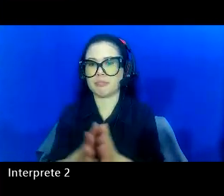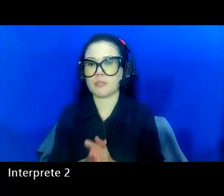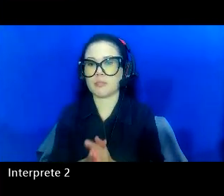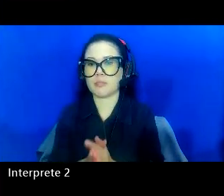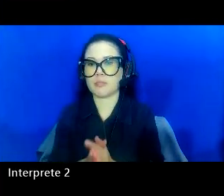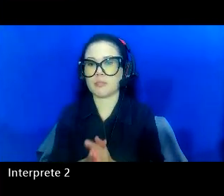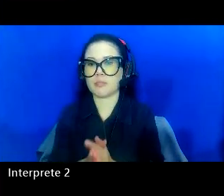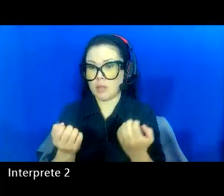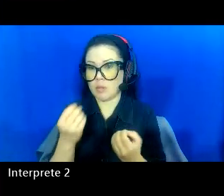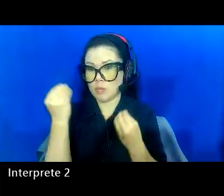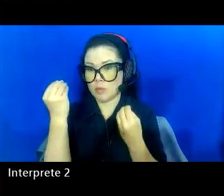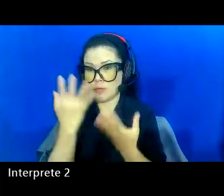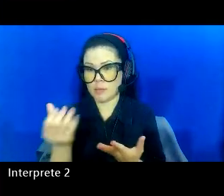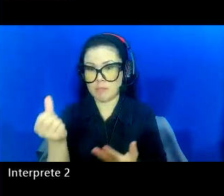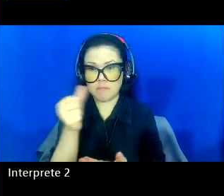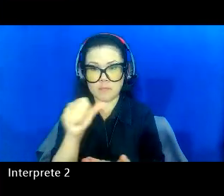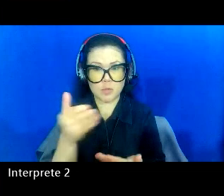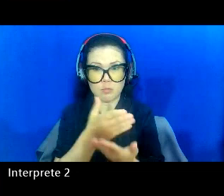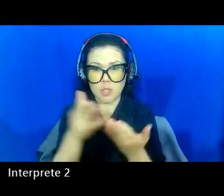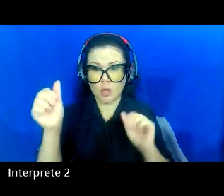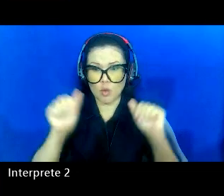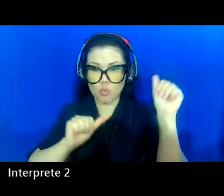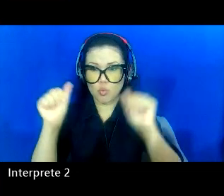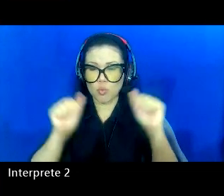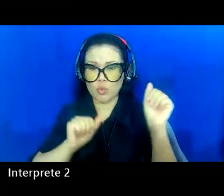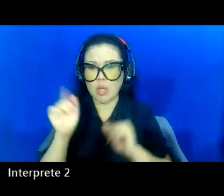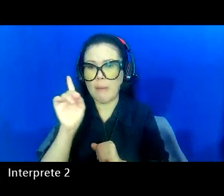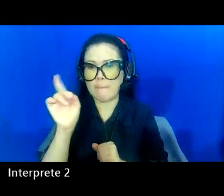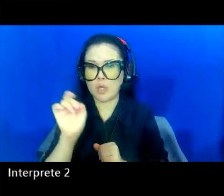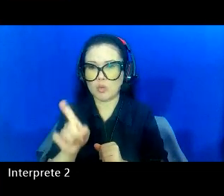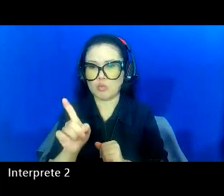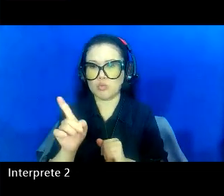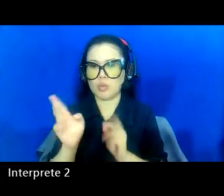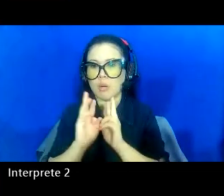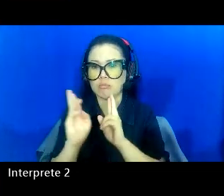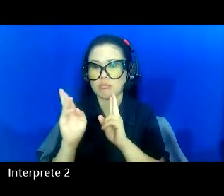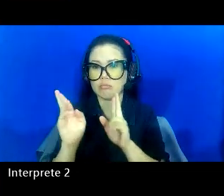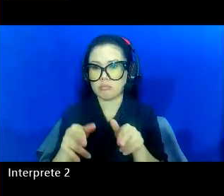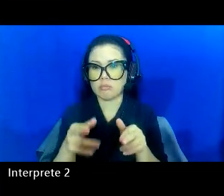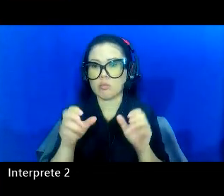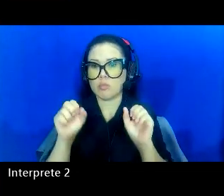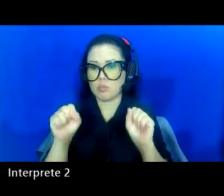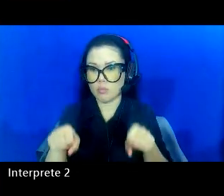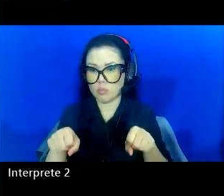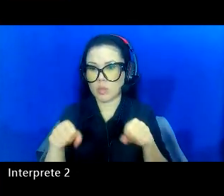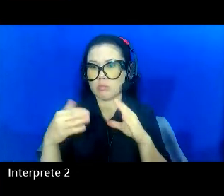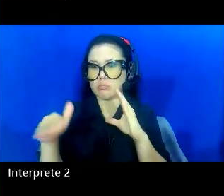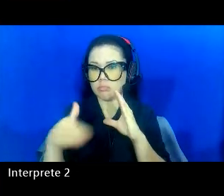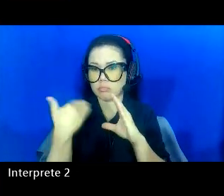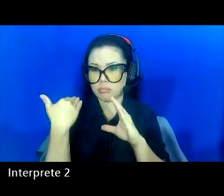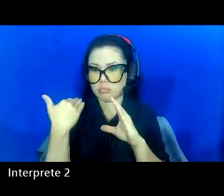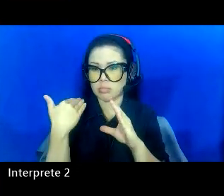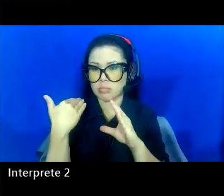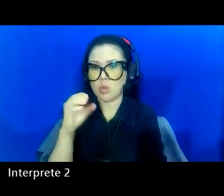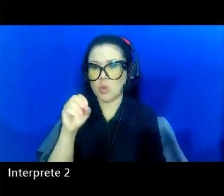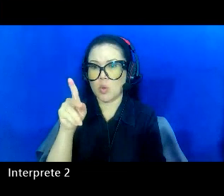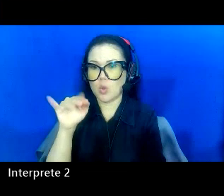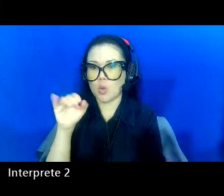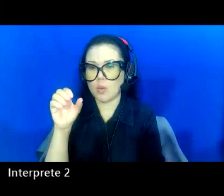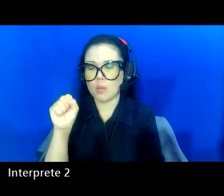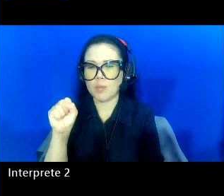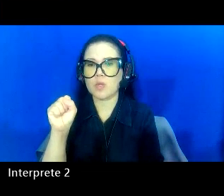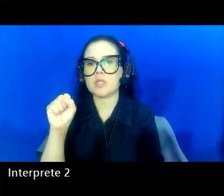de que personas que puedan tener alguna duda, algún comentario, pregunta, que están escuchándonos, pueden escribirnos al correo